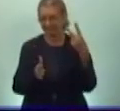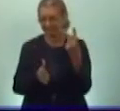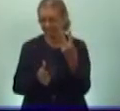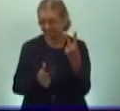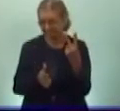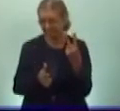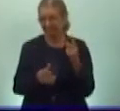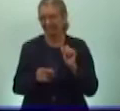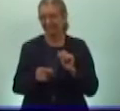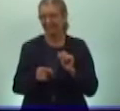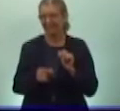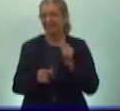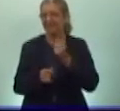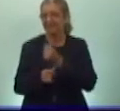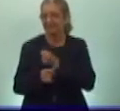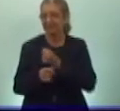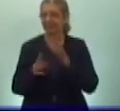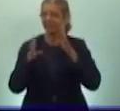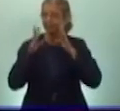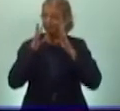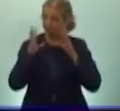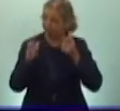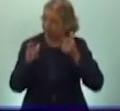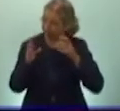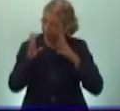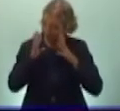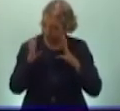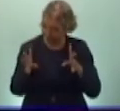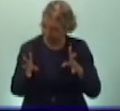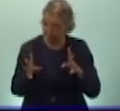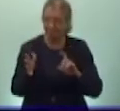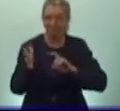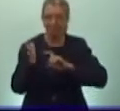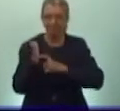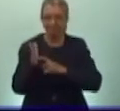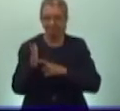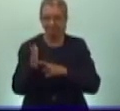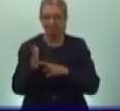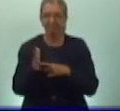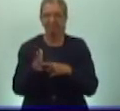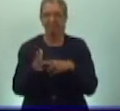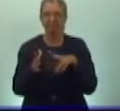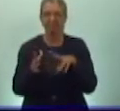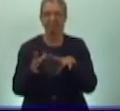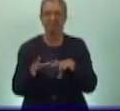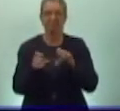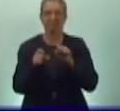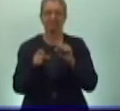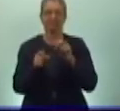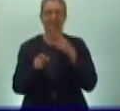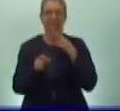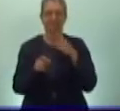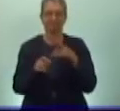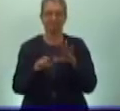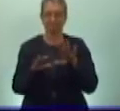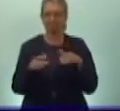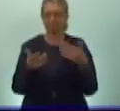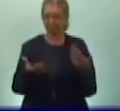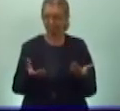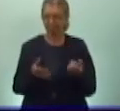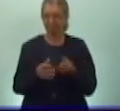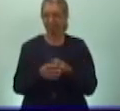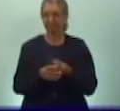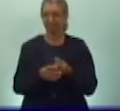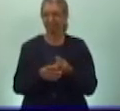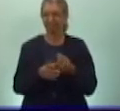2, quiero que presten atención a los productos que vamos a ir obteniendo. Por favor, vamos a pasar entonces